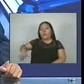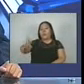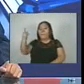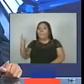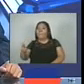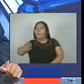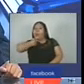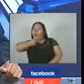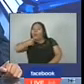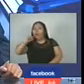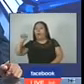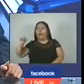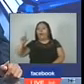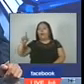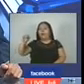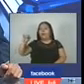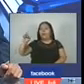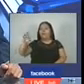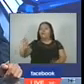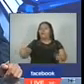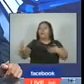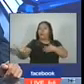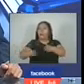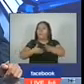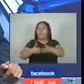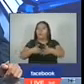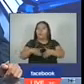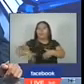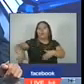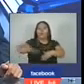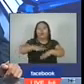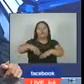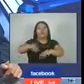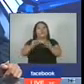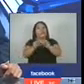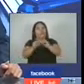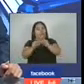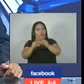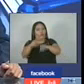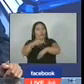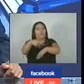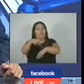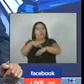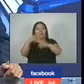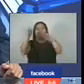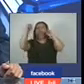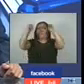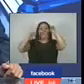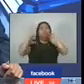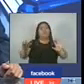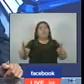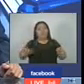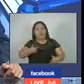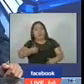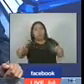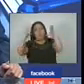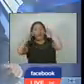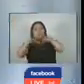de la vía navideña en el Parque Cuscatlán de San Salvador. Adelante, Aldair, buenas noches.